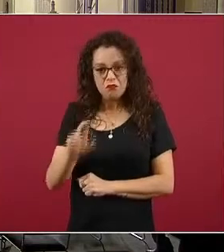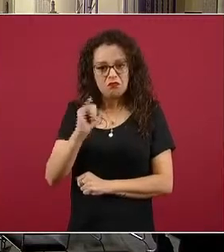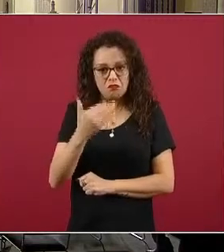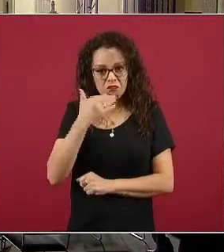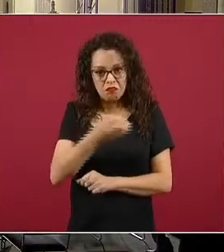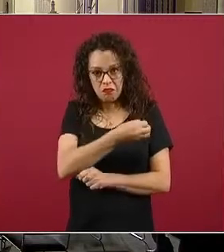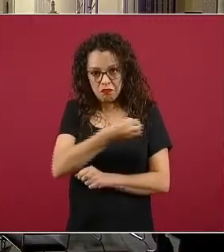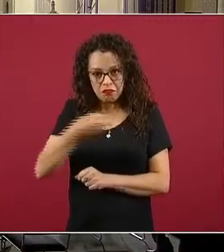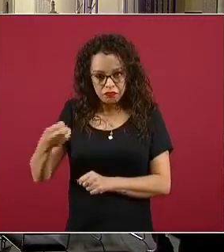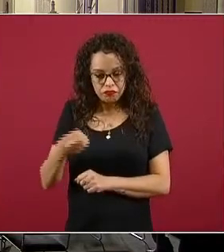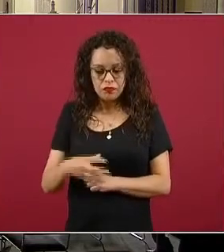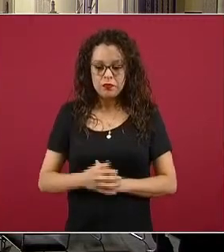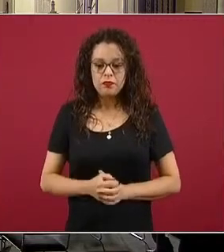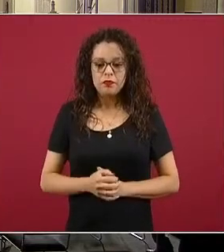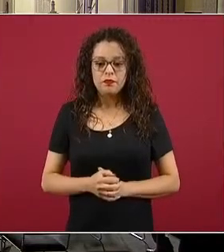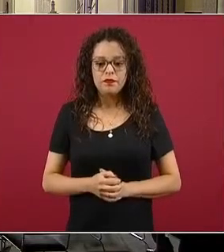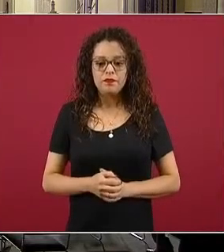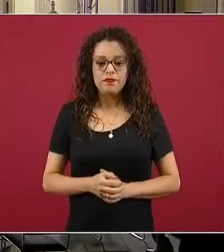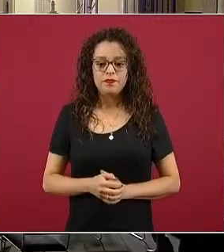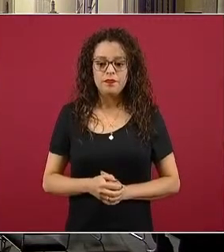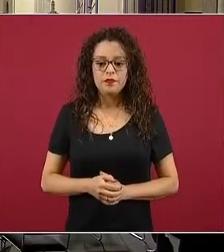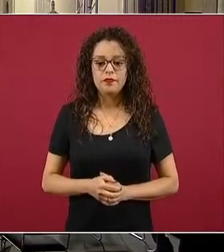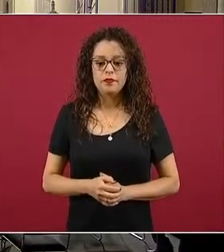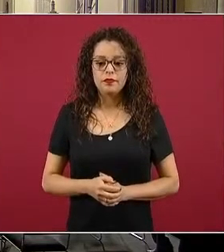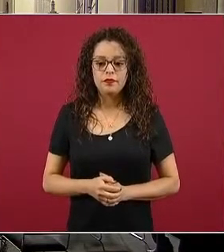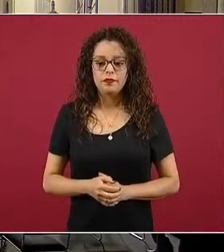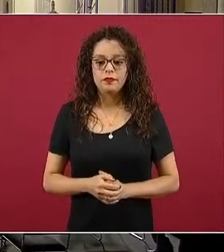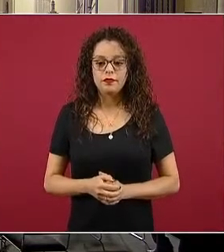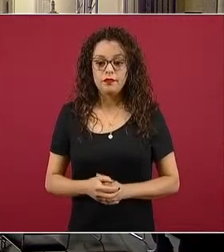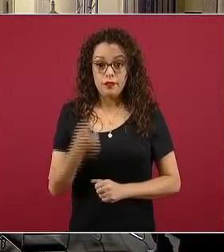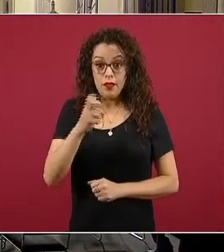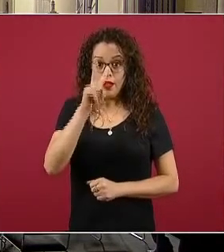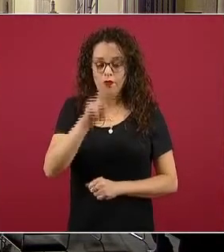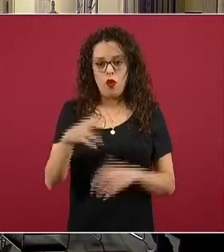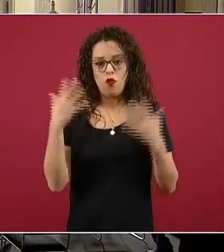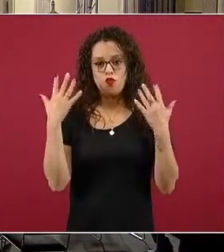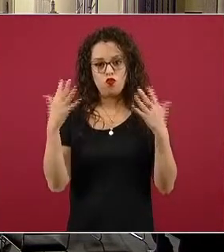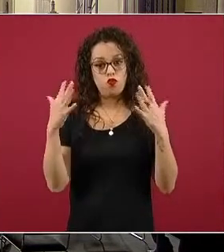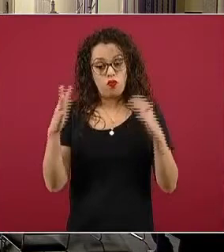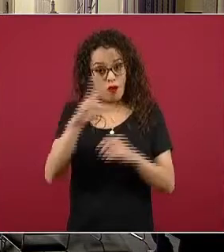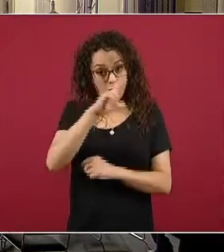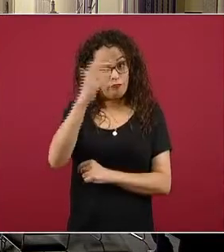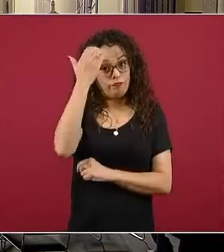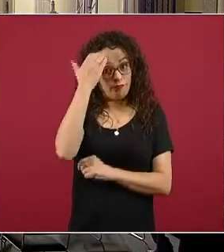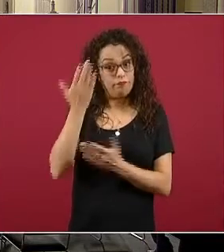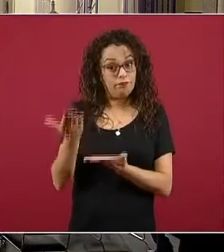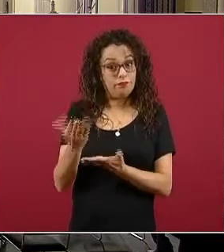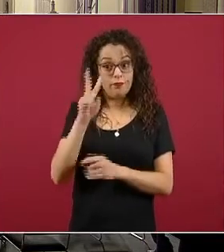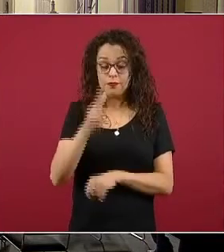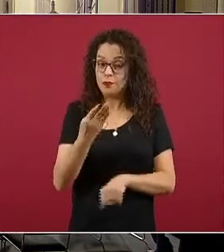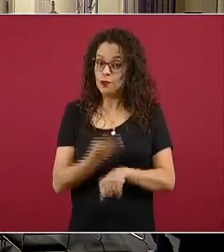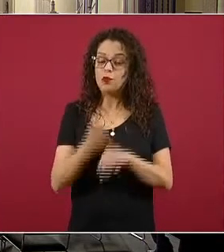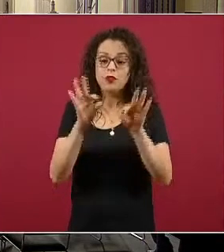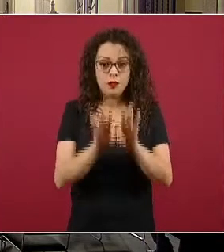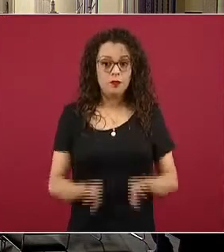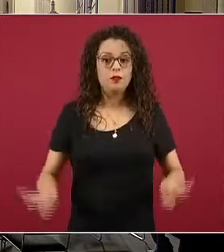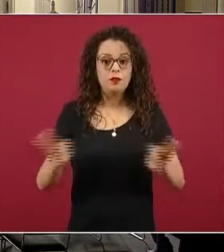muchas actividades, y esto es de reconocer, y siempre es muy importante para nosotros